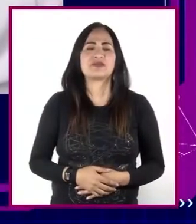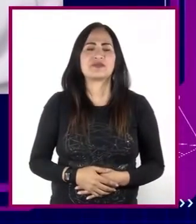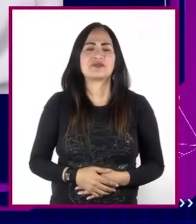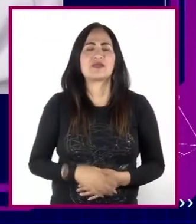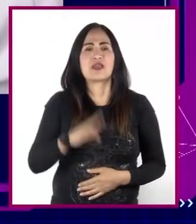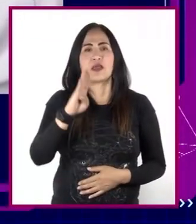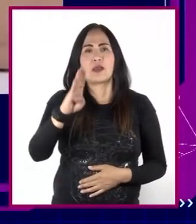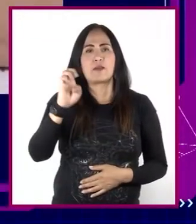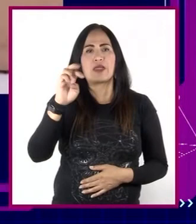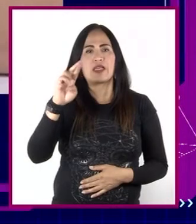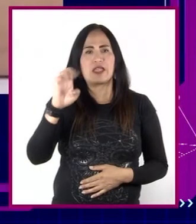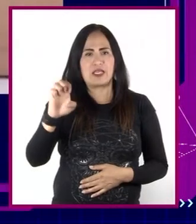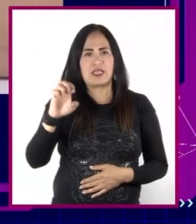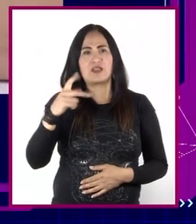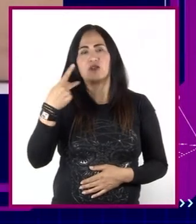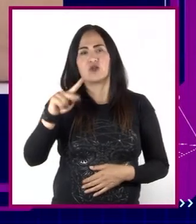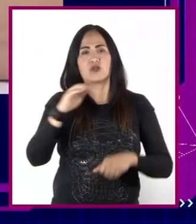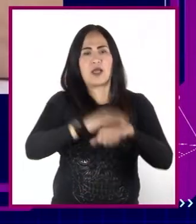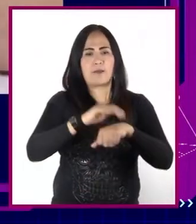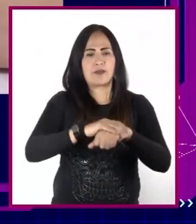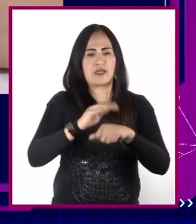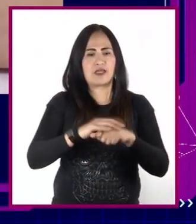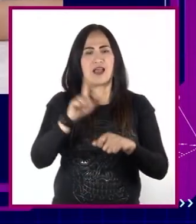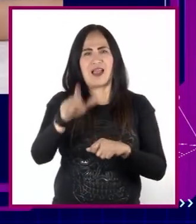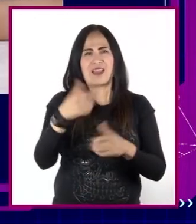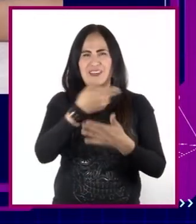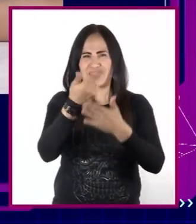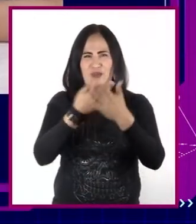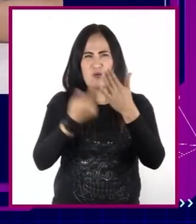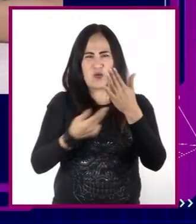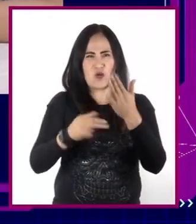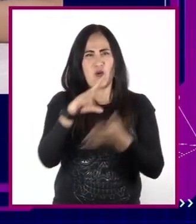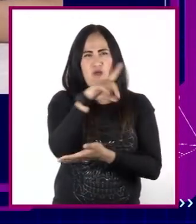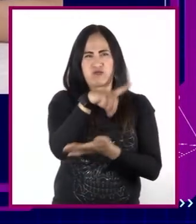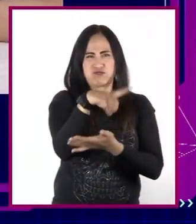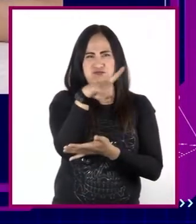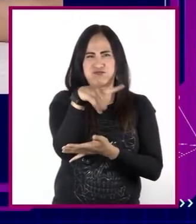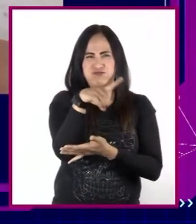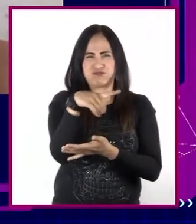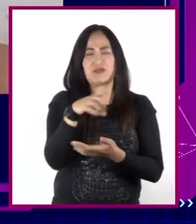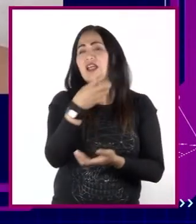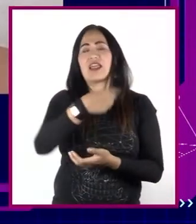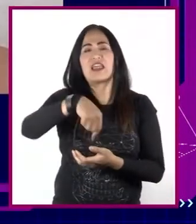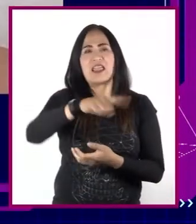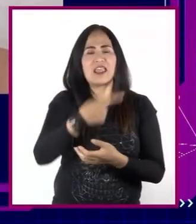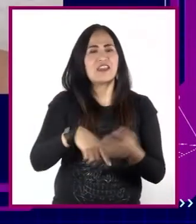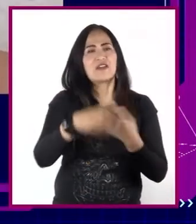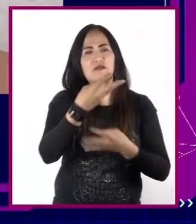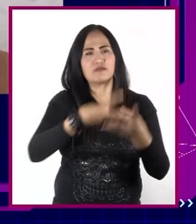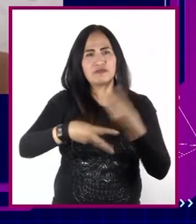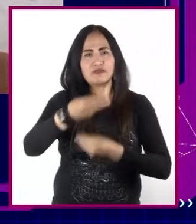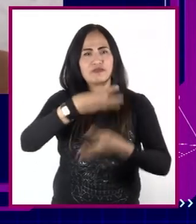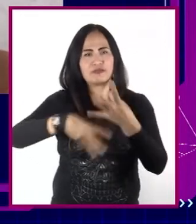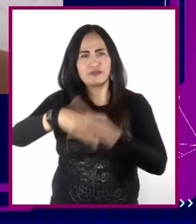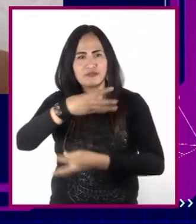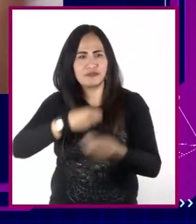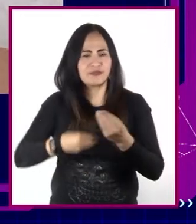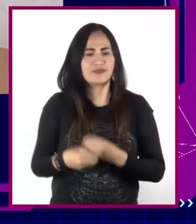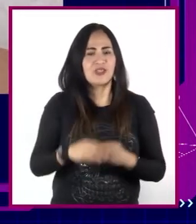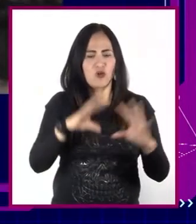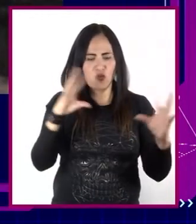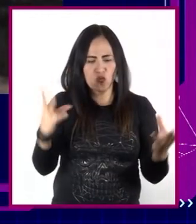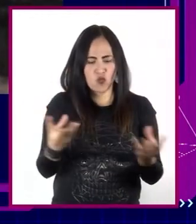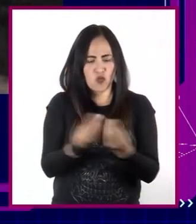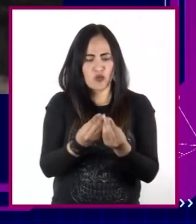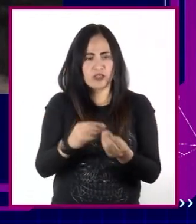Vera y sus amigas tienen estampas de dinosaurios. Ellas son muy compartidas, así que las juntan y se las van a